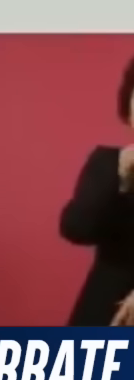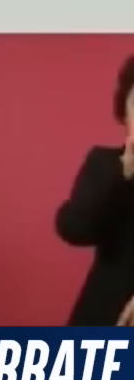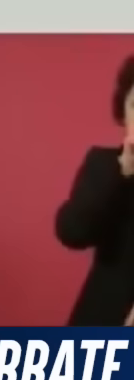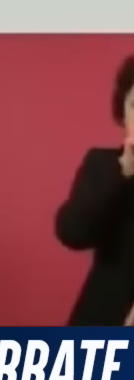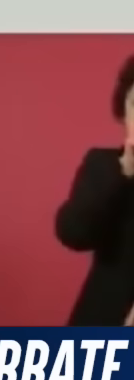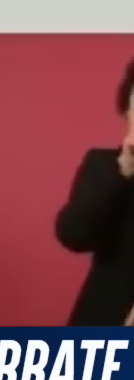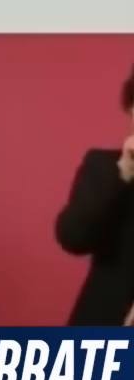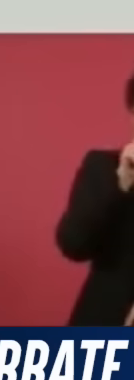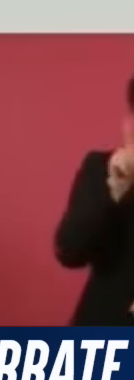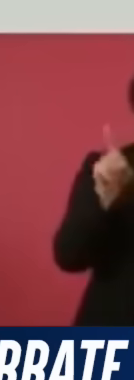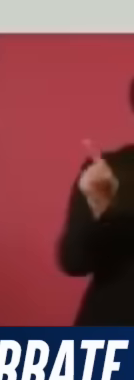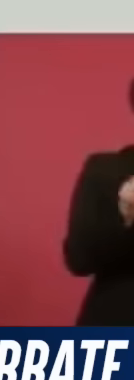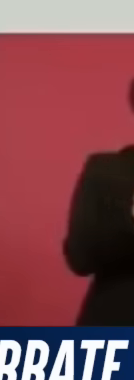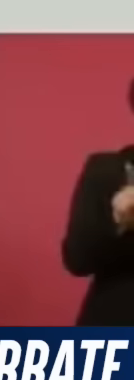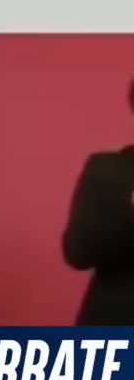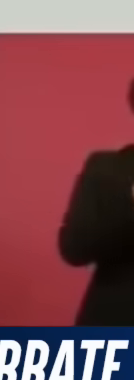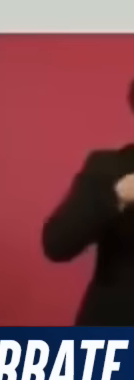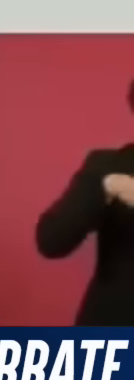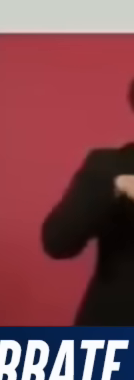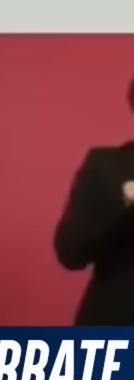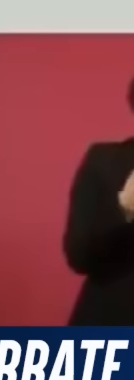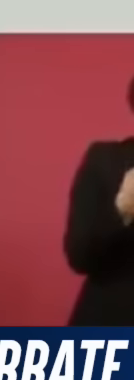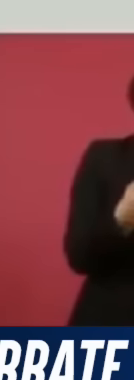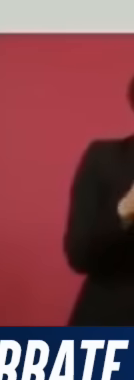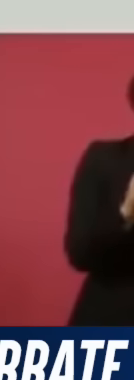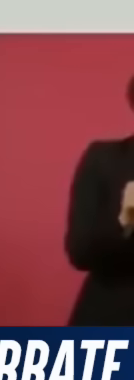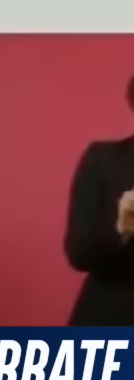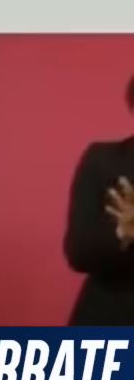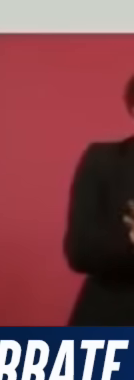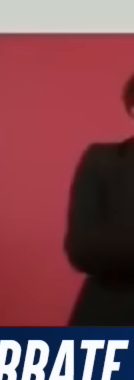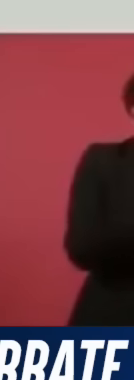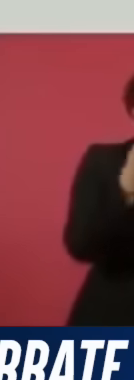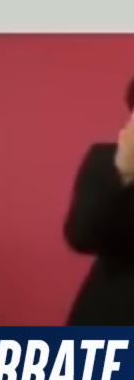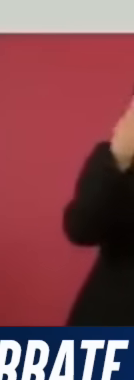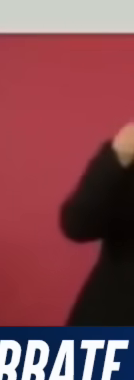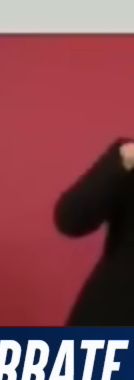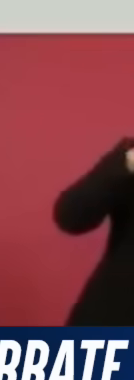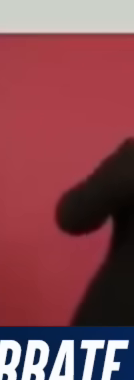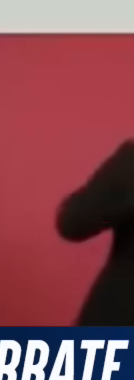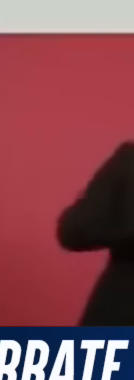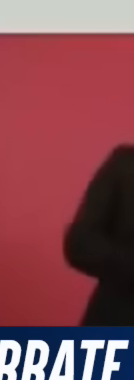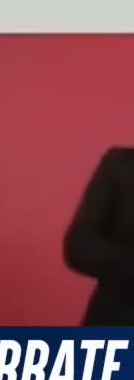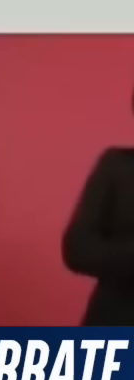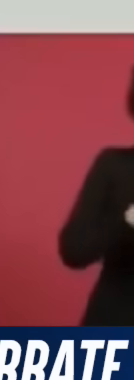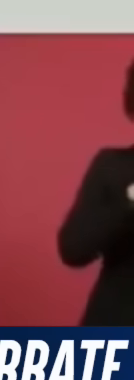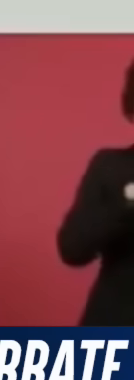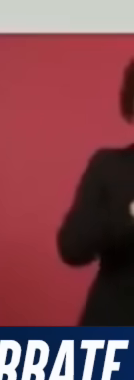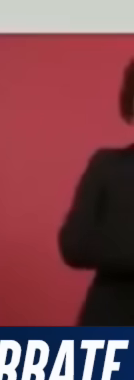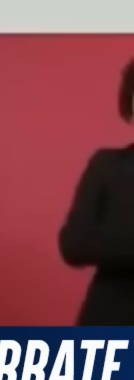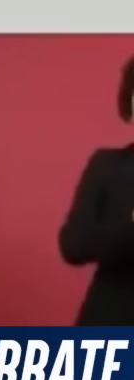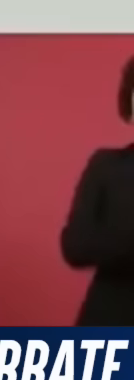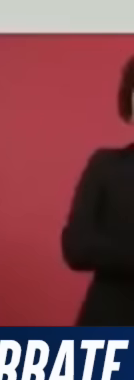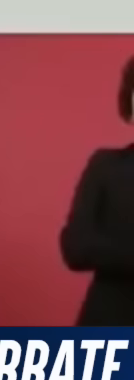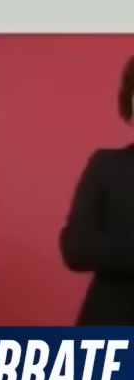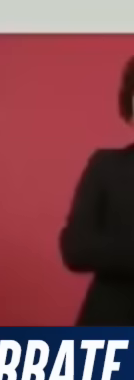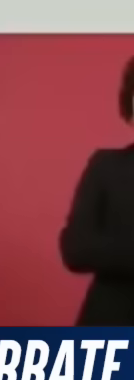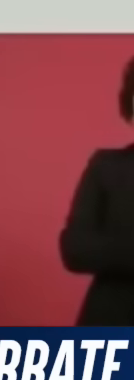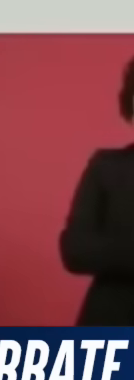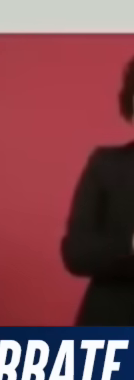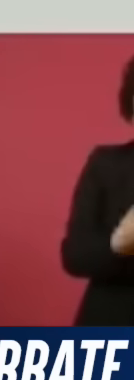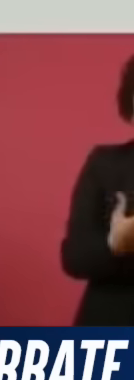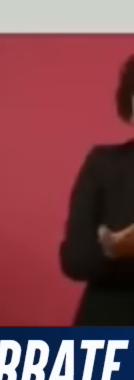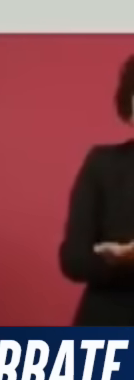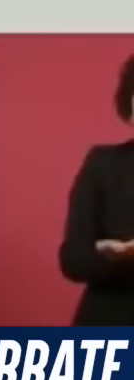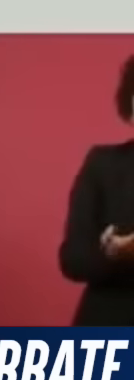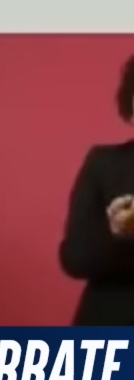convicciones porque tenemos principios porque tenemos ideales Entonces jamás haríamos